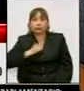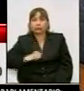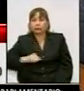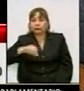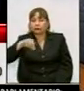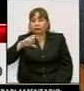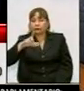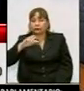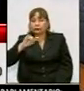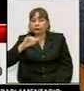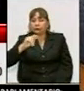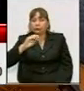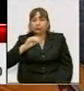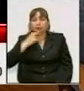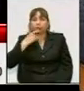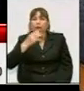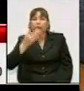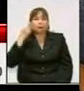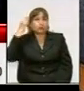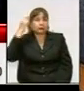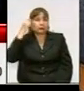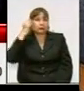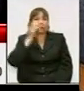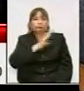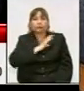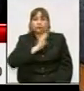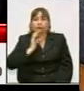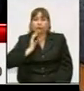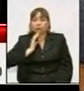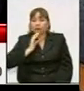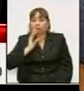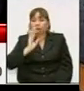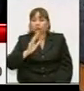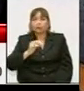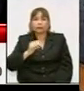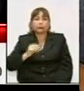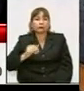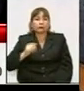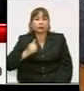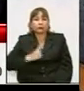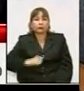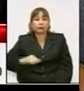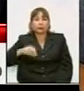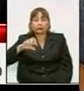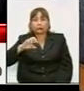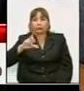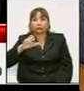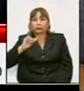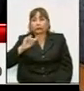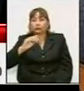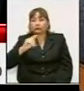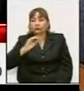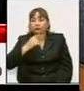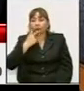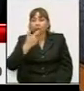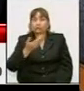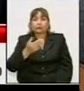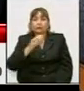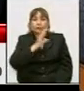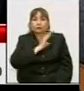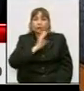¿Cómo siendo usted adversario político de Chimpún Callao, su hija política, quien militó con usted en el Movimiento Amplio Regional